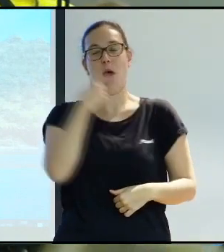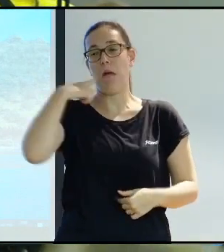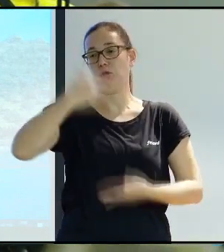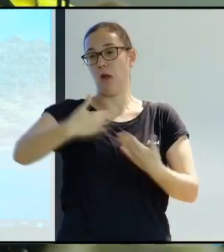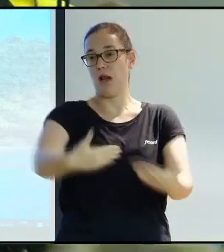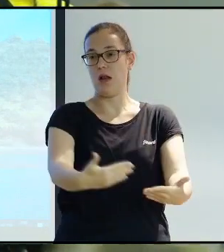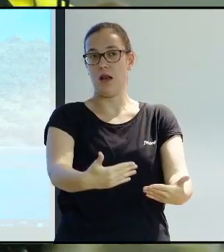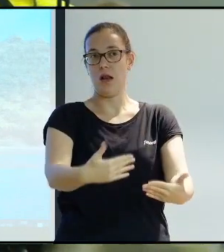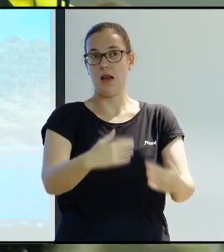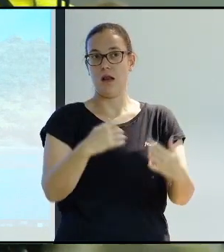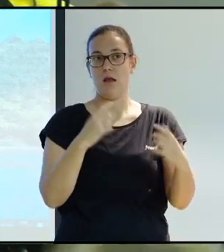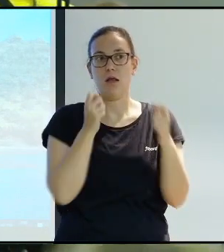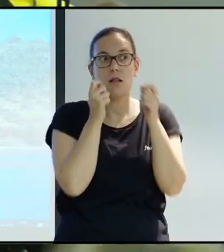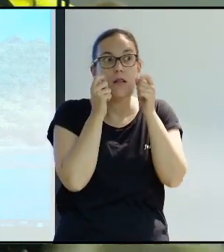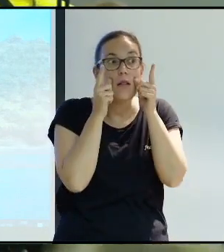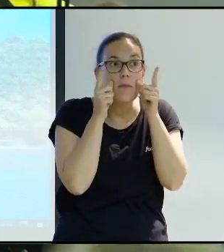dado cuenta de que me he equivocado.